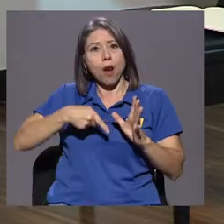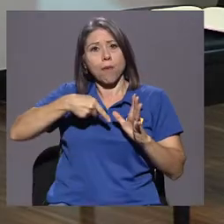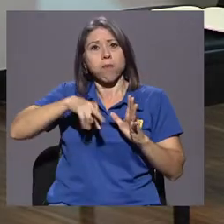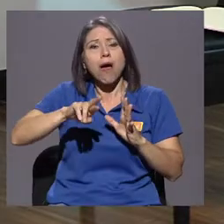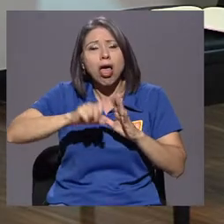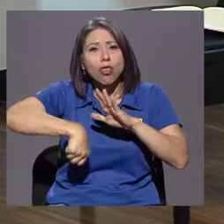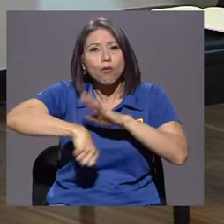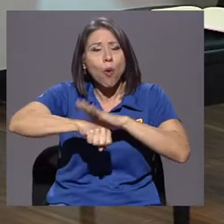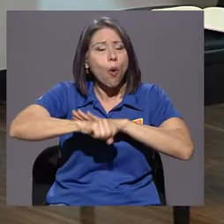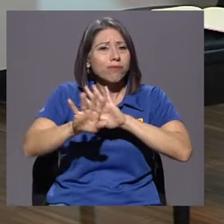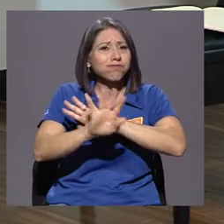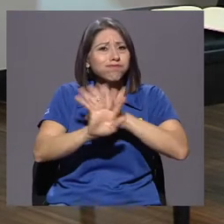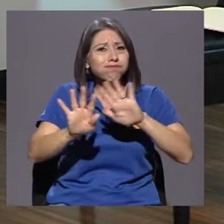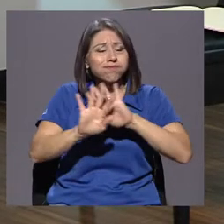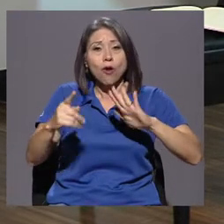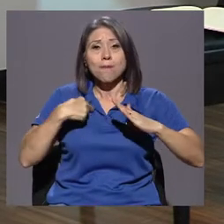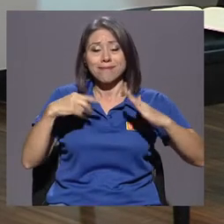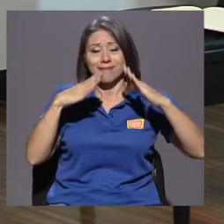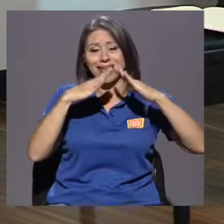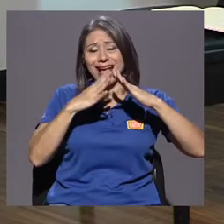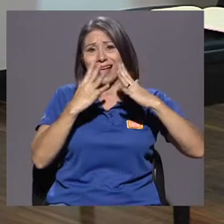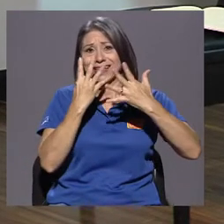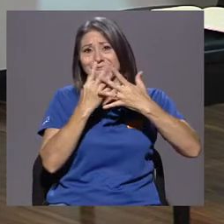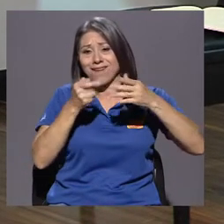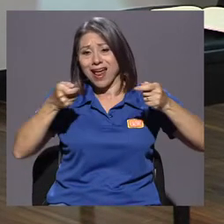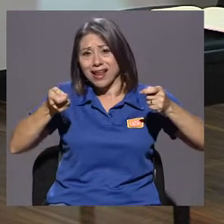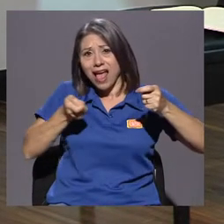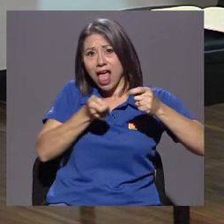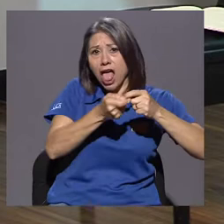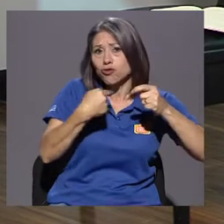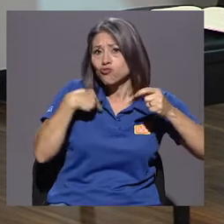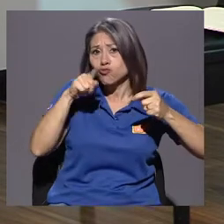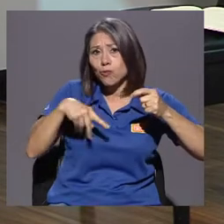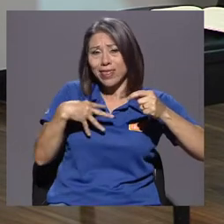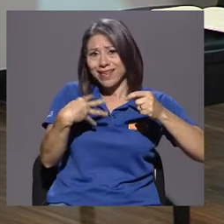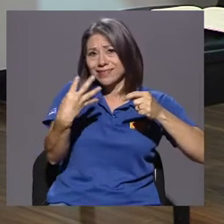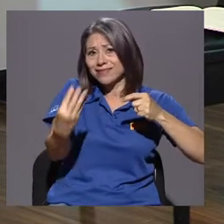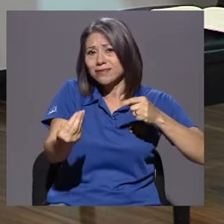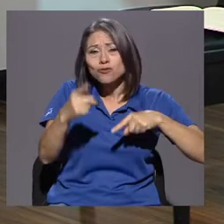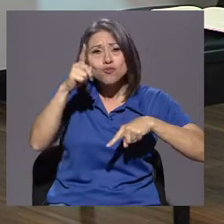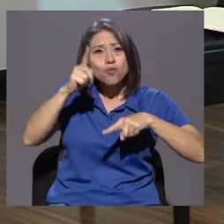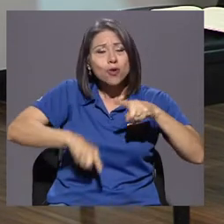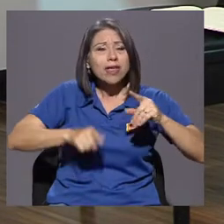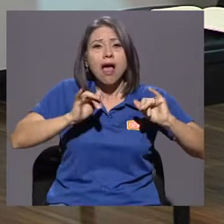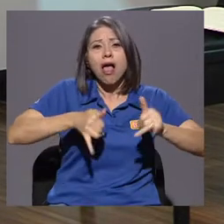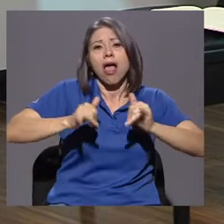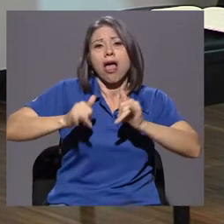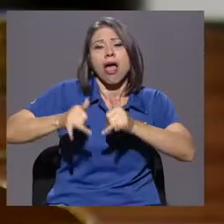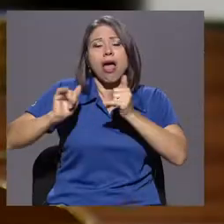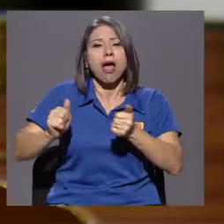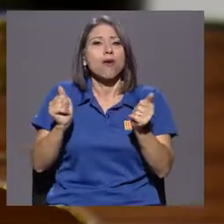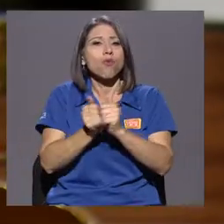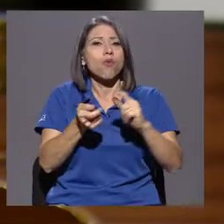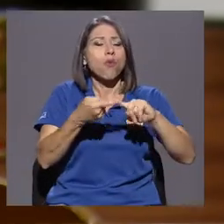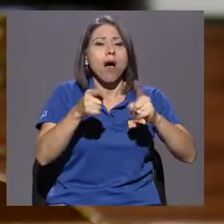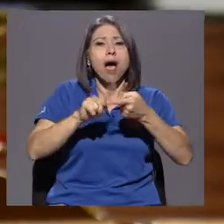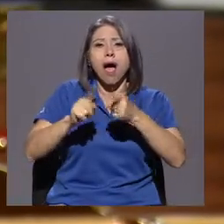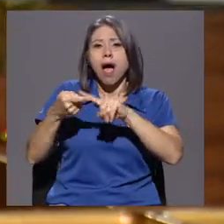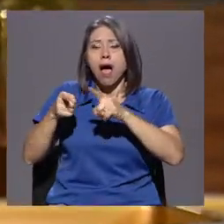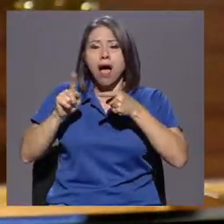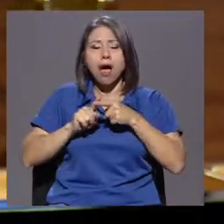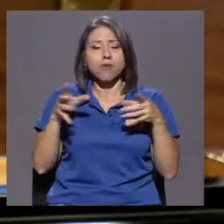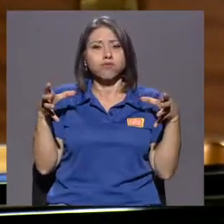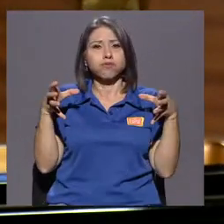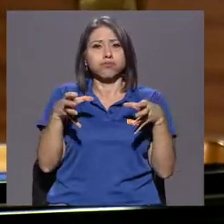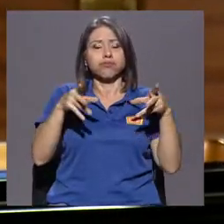salir de la verja del jardín jamás irme a callejear con anillos o con un poco con grupillos decís